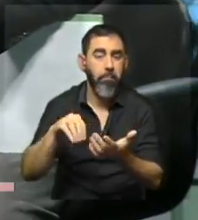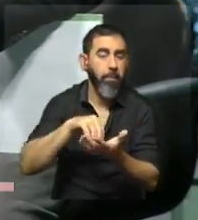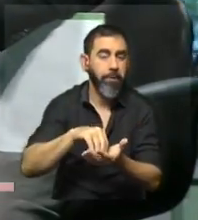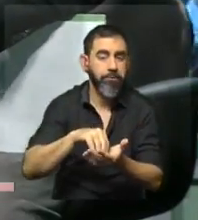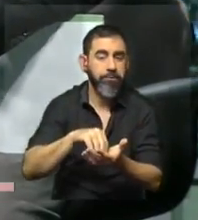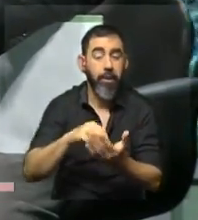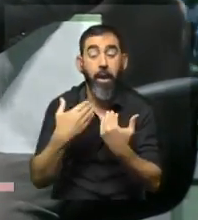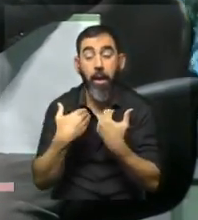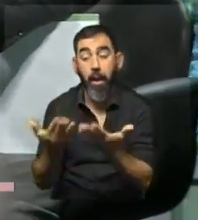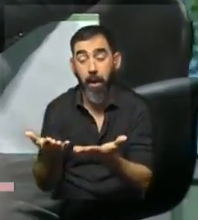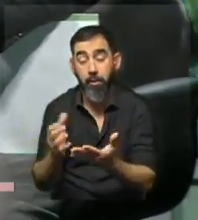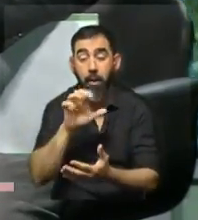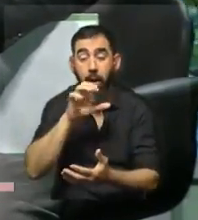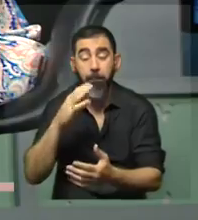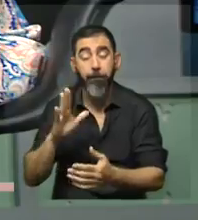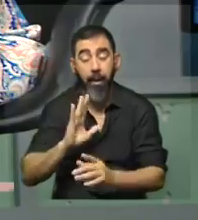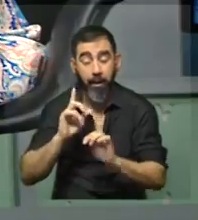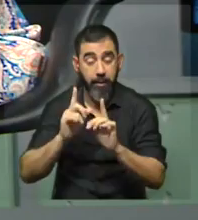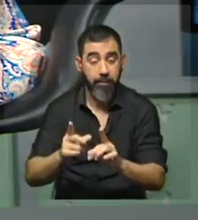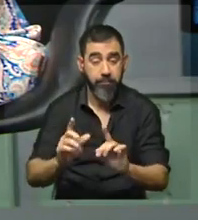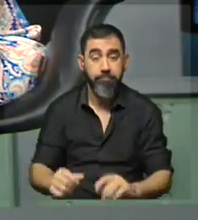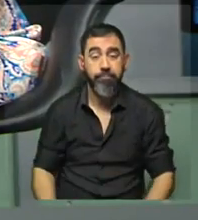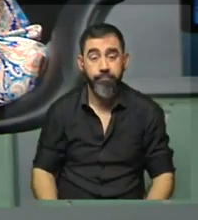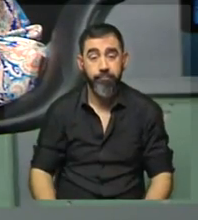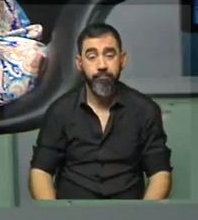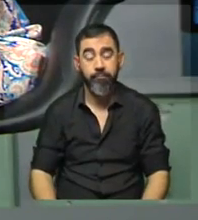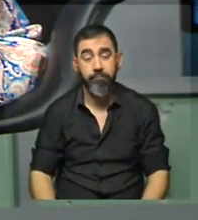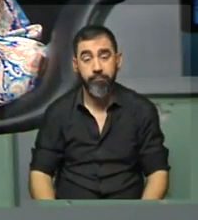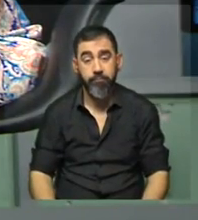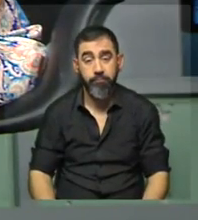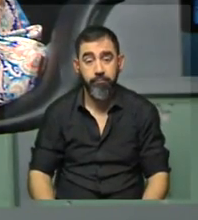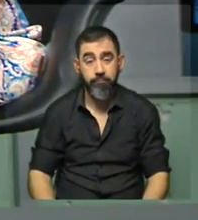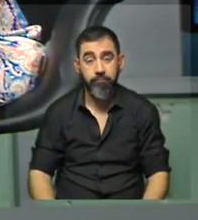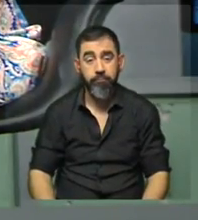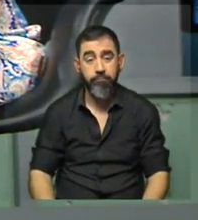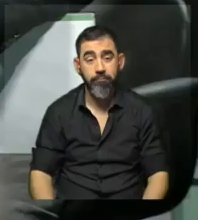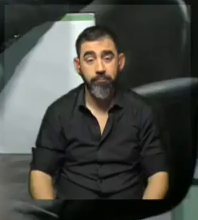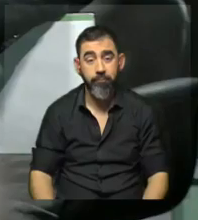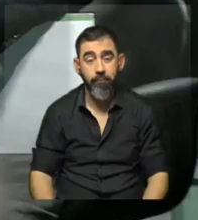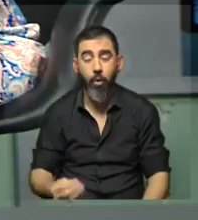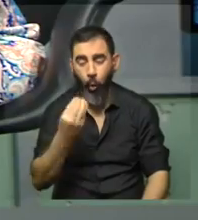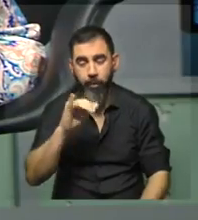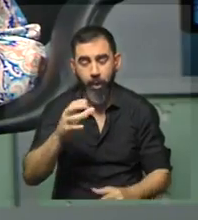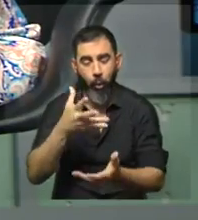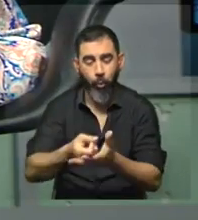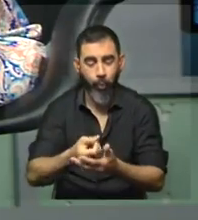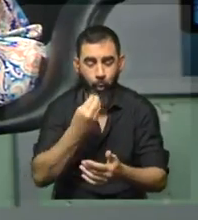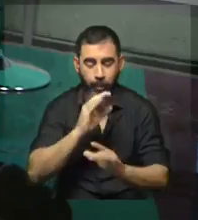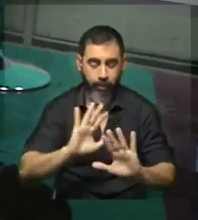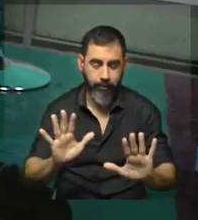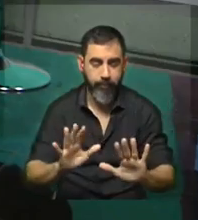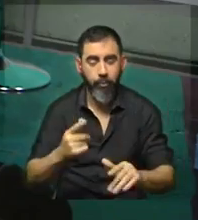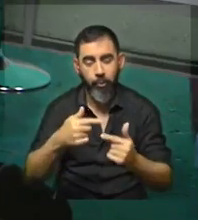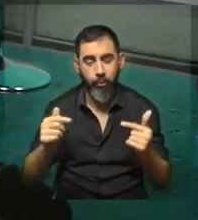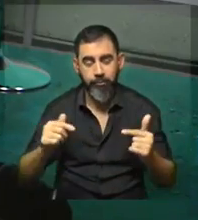la perra? Regalos a Emilia. Regalos, claro que sí. Sí, sí. Regalo para mí. Comida, pero solo no, que para ya Emilia. Compré. Gracias. ¿Cómo? Comida no, que ya compré. Ya compré, está. Comida no,